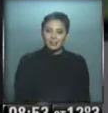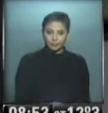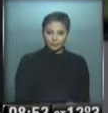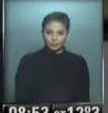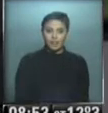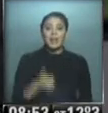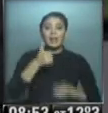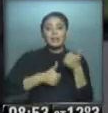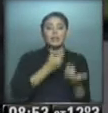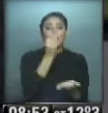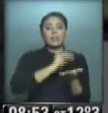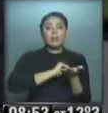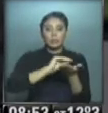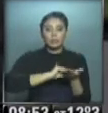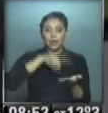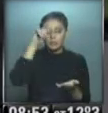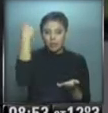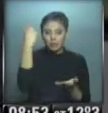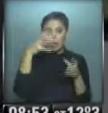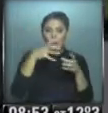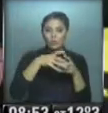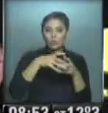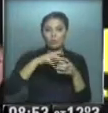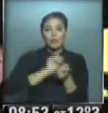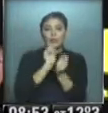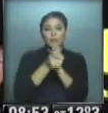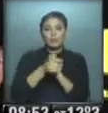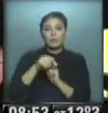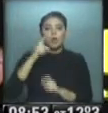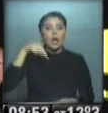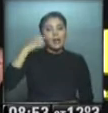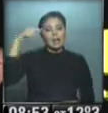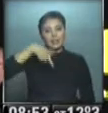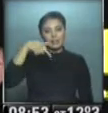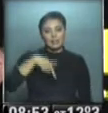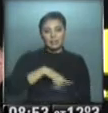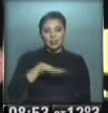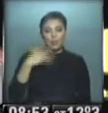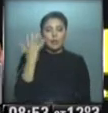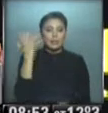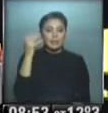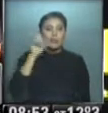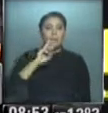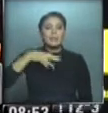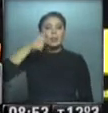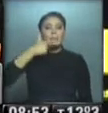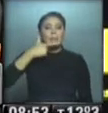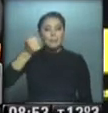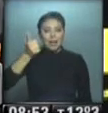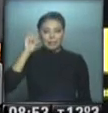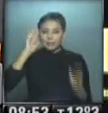el candidato a diputado nacional por el frente renovador e intendente de tigre sergio massa con vistas a las elecciones